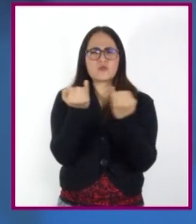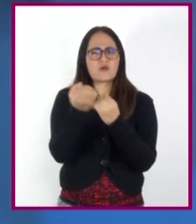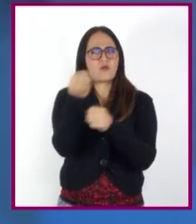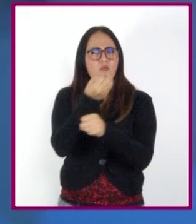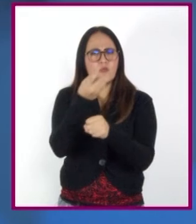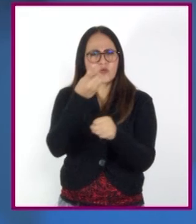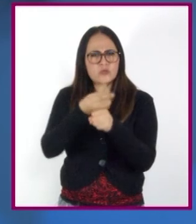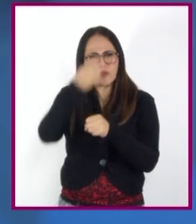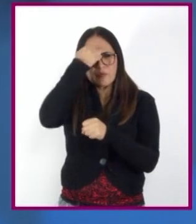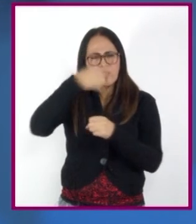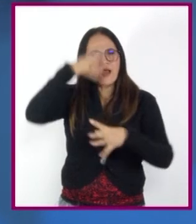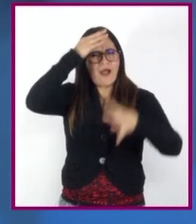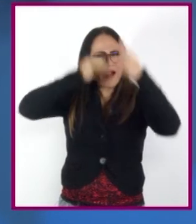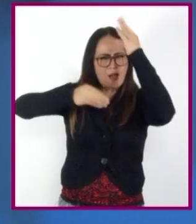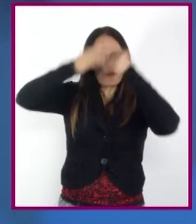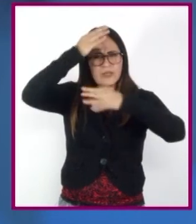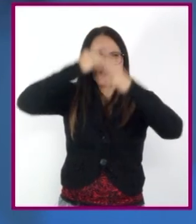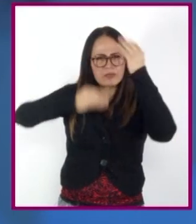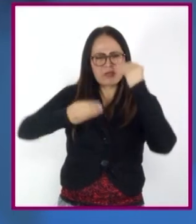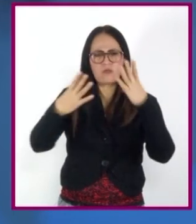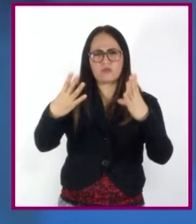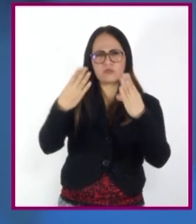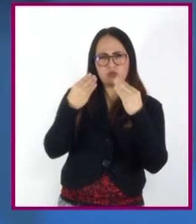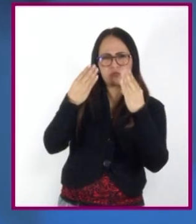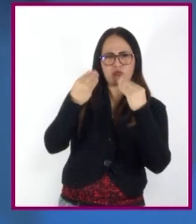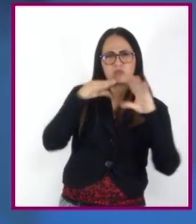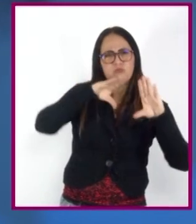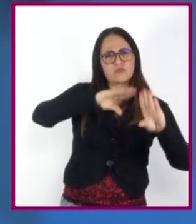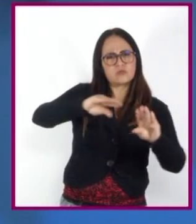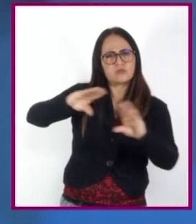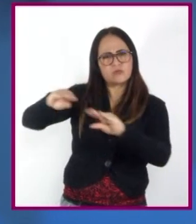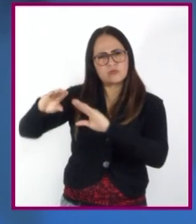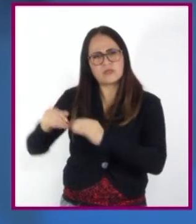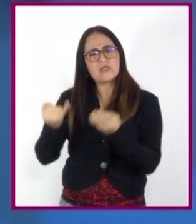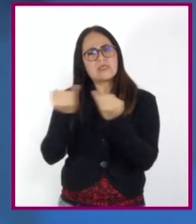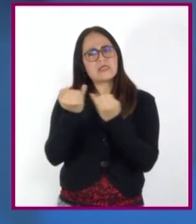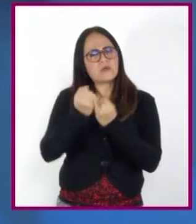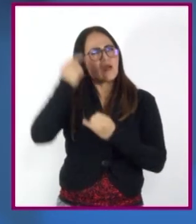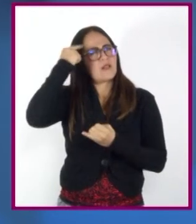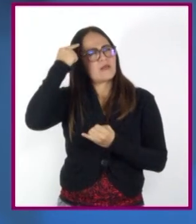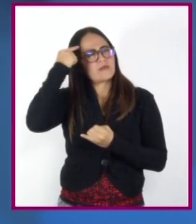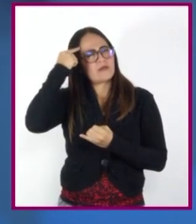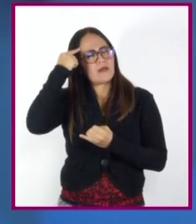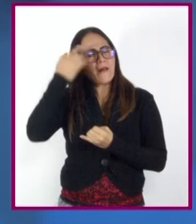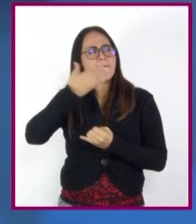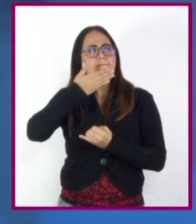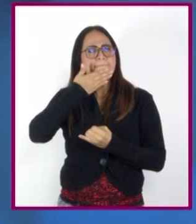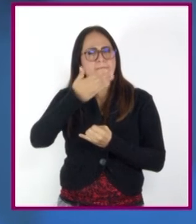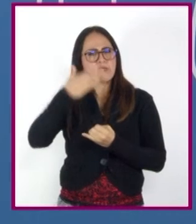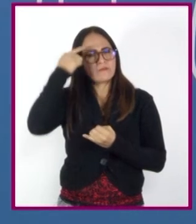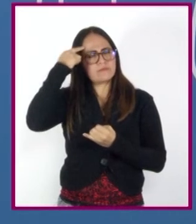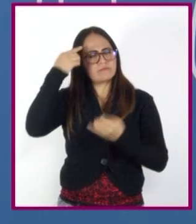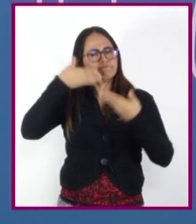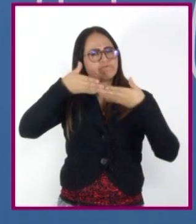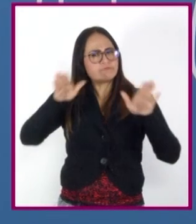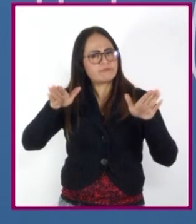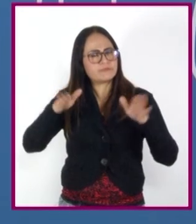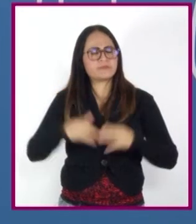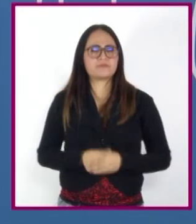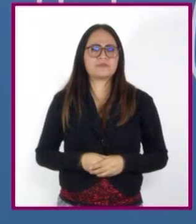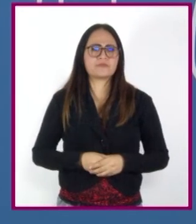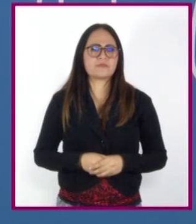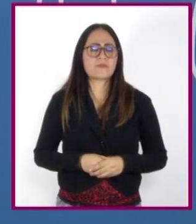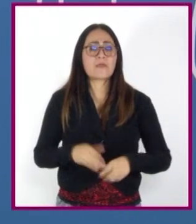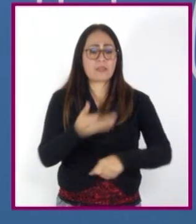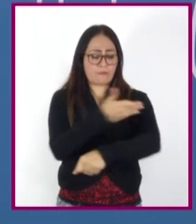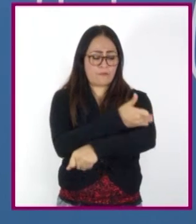y enriquecerse unos a otros y desarrollar una mentalidad flexible y abierta. Las